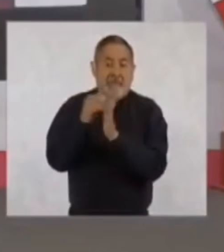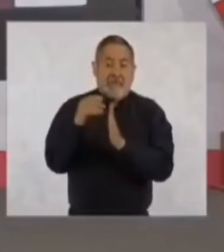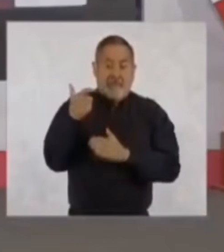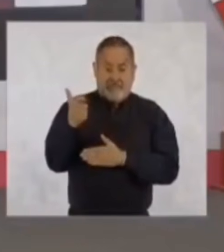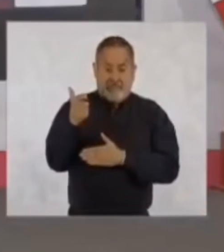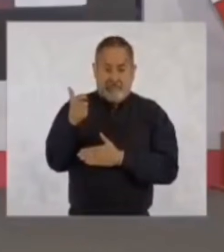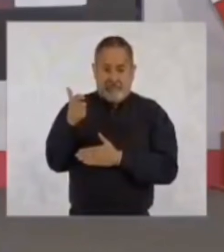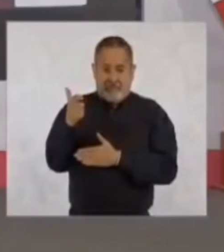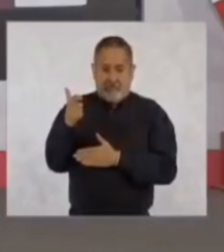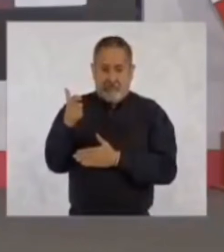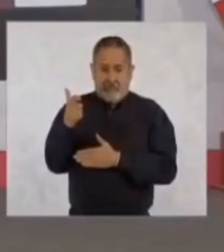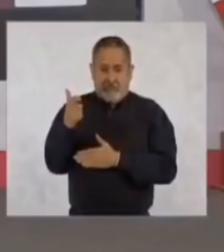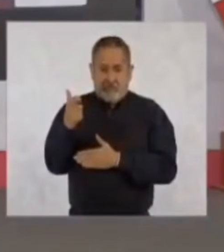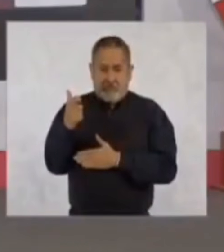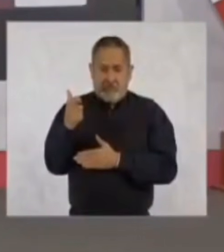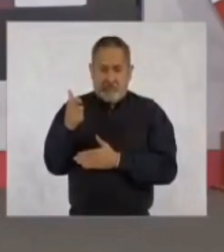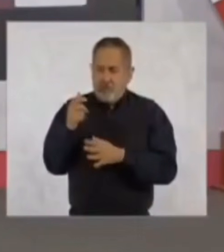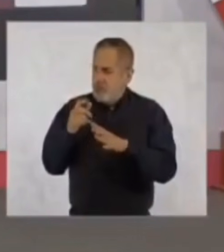toda la administración. No,